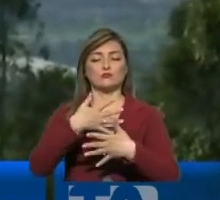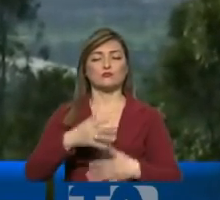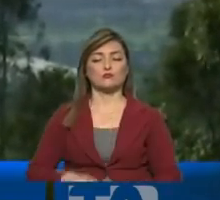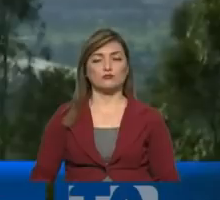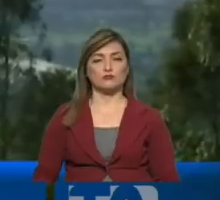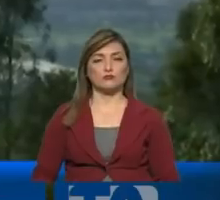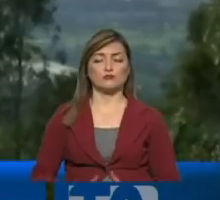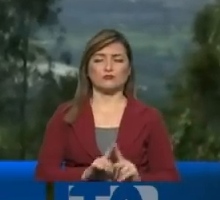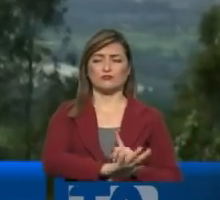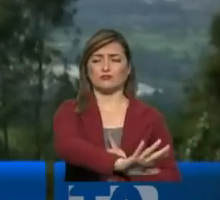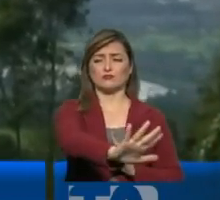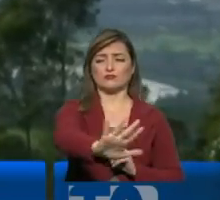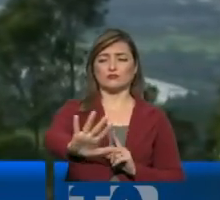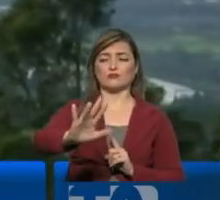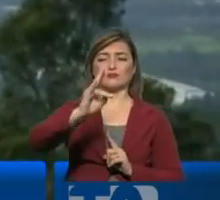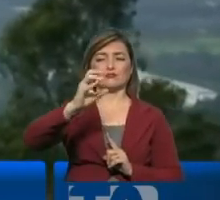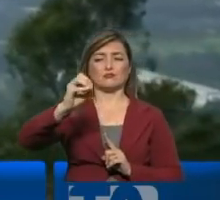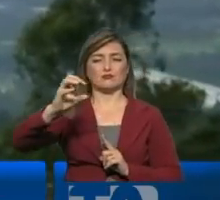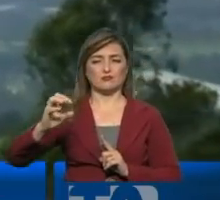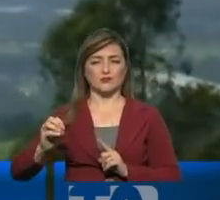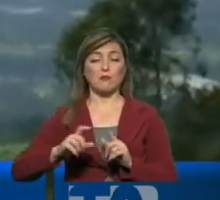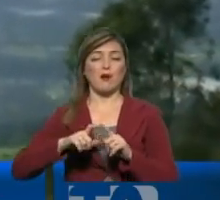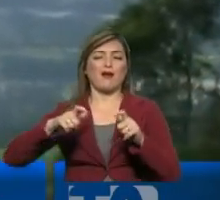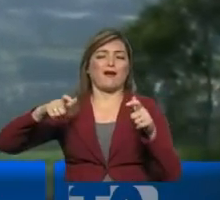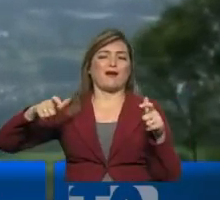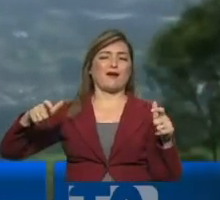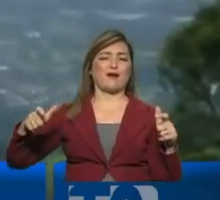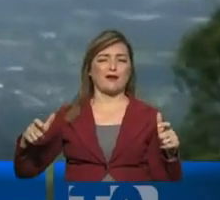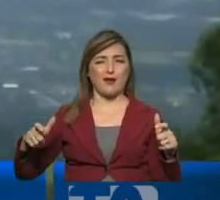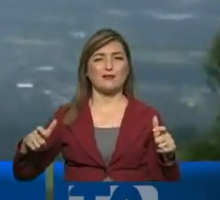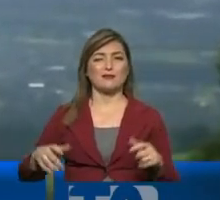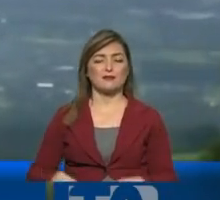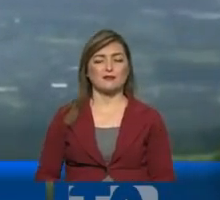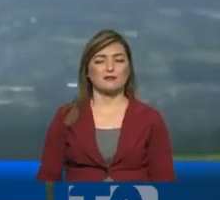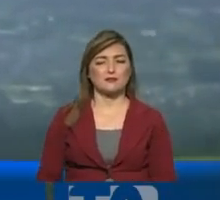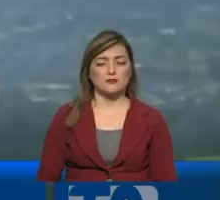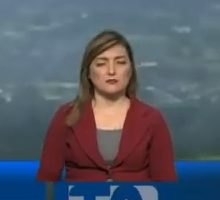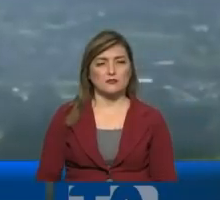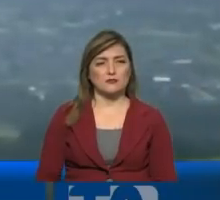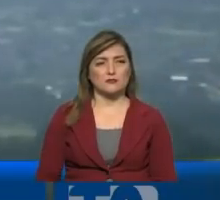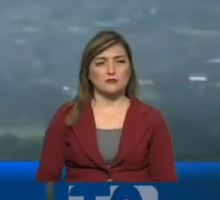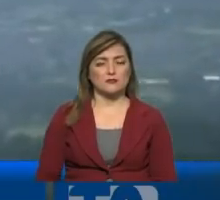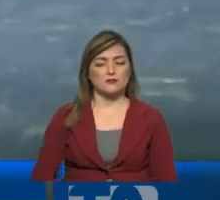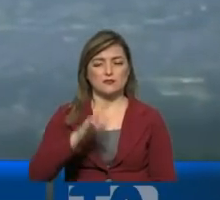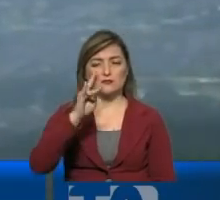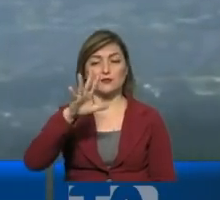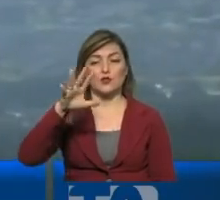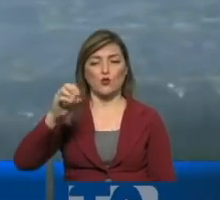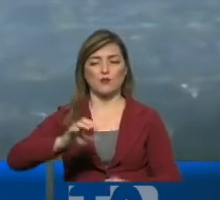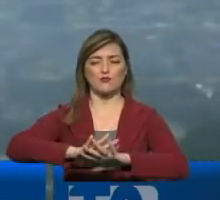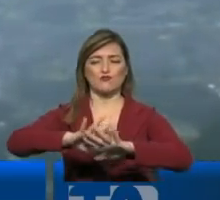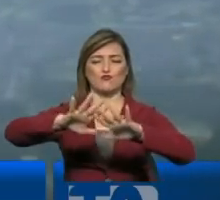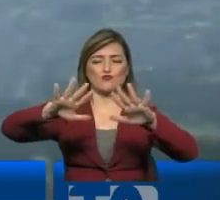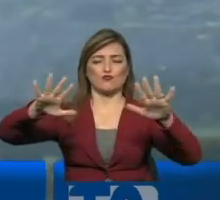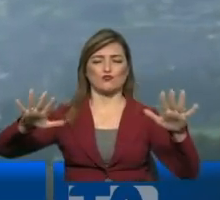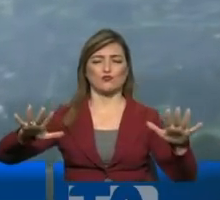Metropolitano del Sur es el parque más grande de la capital, incluso más grande que el Parque Metropolitano de la Huanguiltagua. Sí, contamos con 750 hectáreas